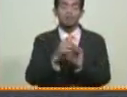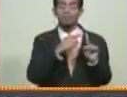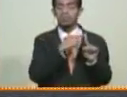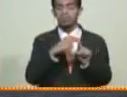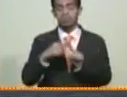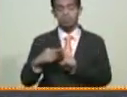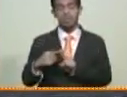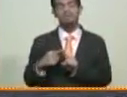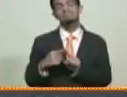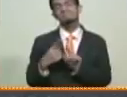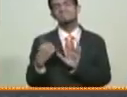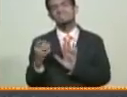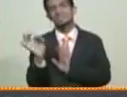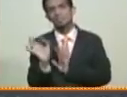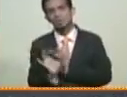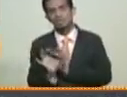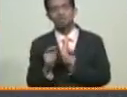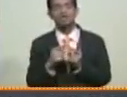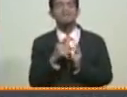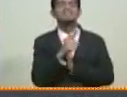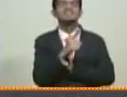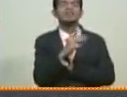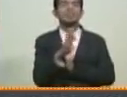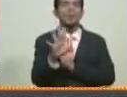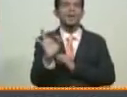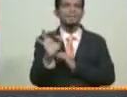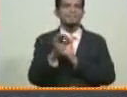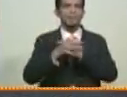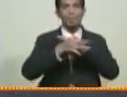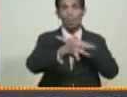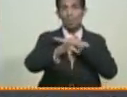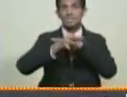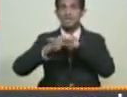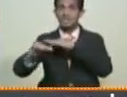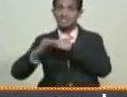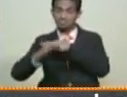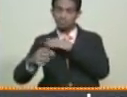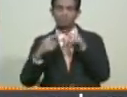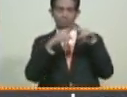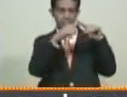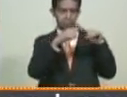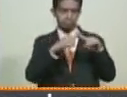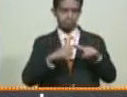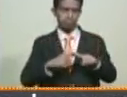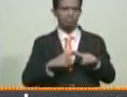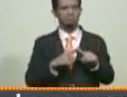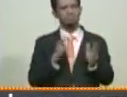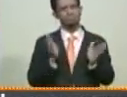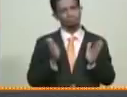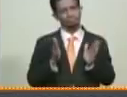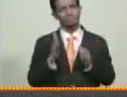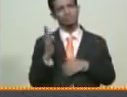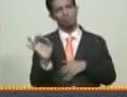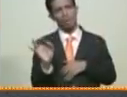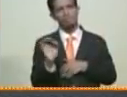70%. En 140 municipios obtuvo entre el 50 y el 60%.